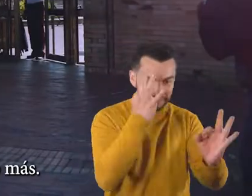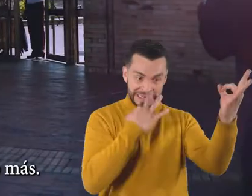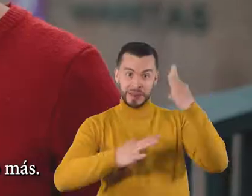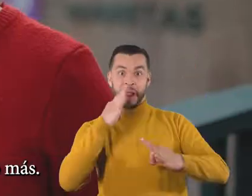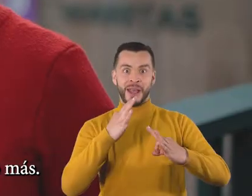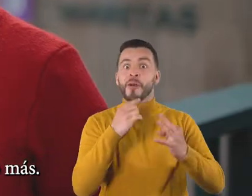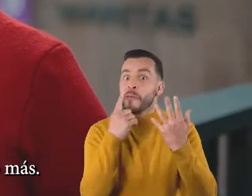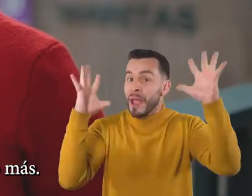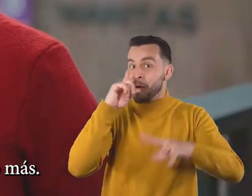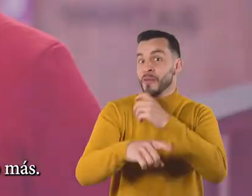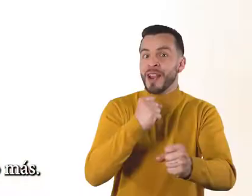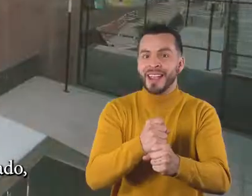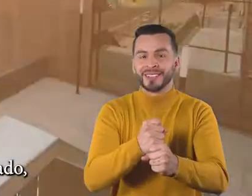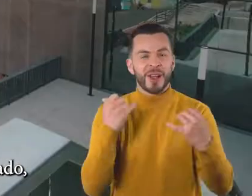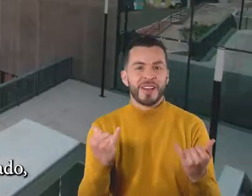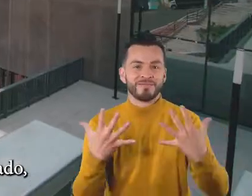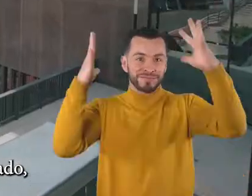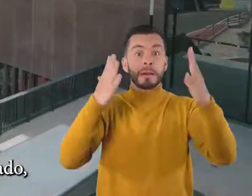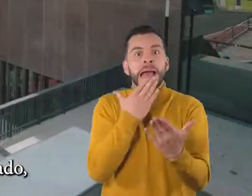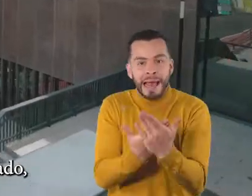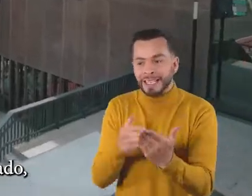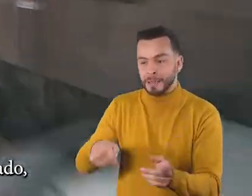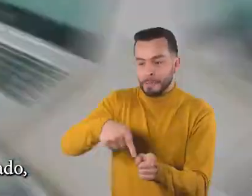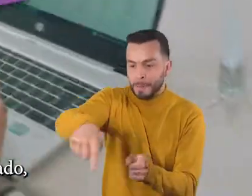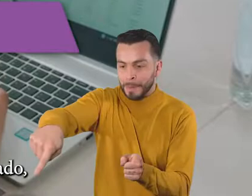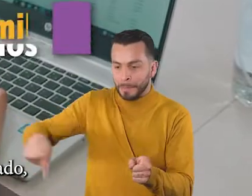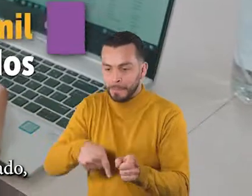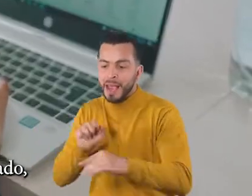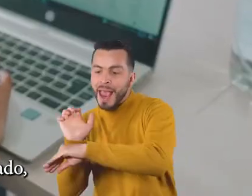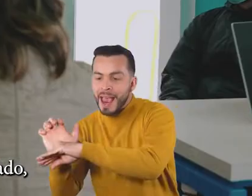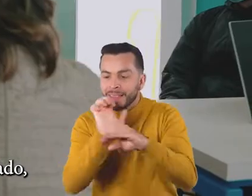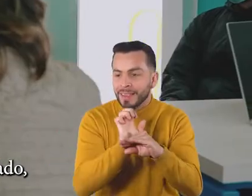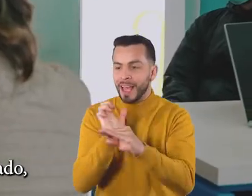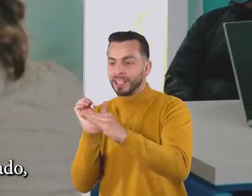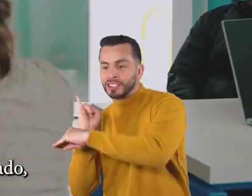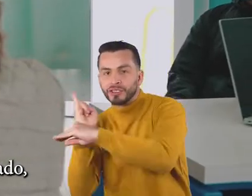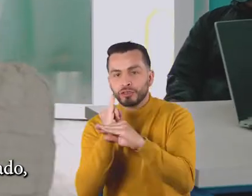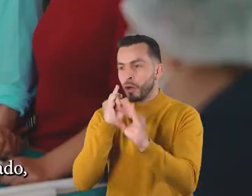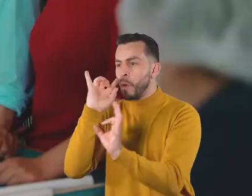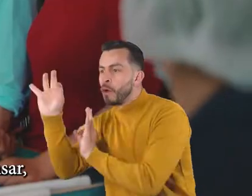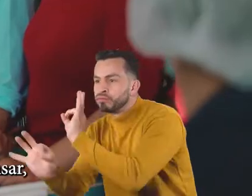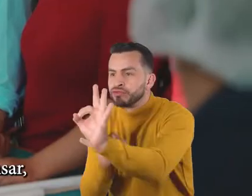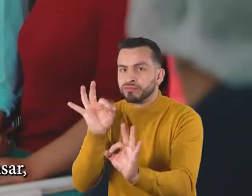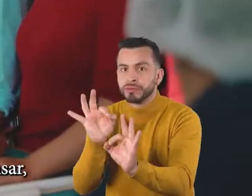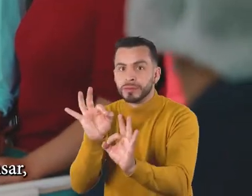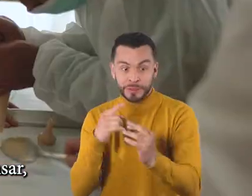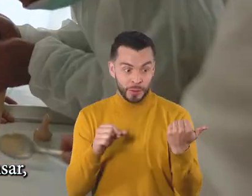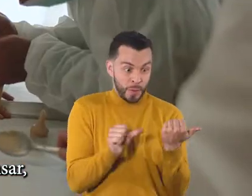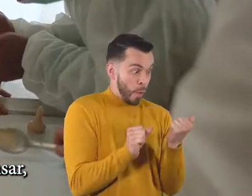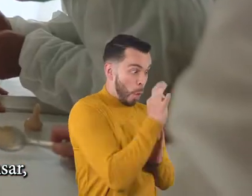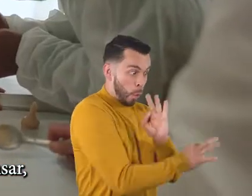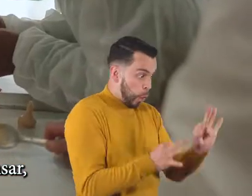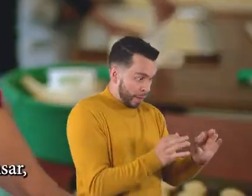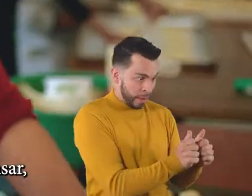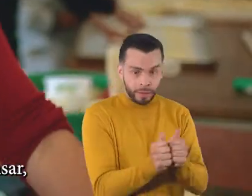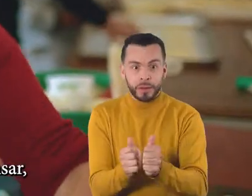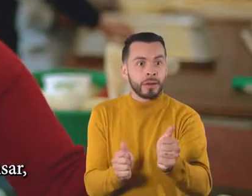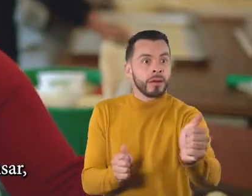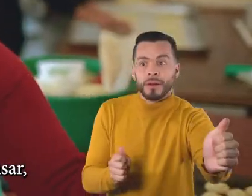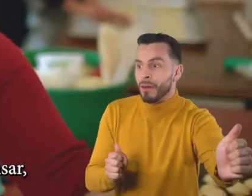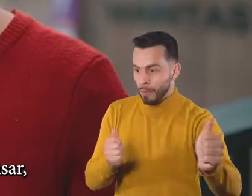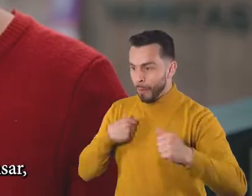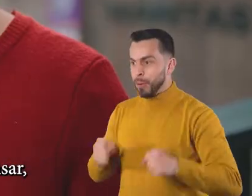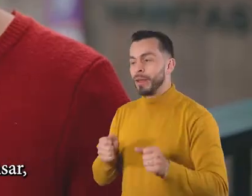La ciudad que nos cuida cumple un año más. Celebremos que hoy, gracias a los servicios de las manzanas del cuidado, miles de cuidadoras como yo